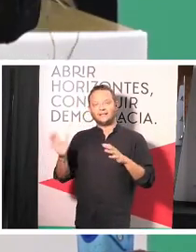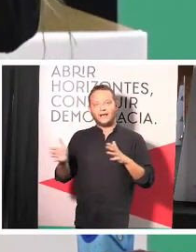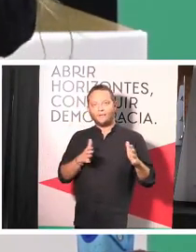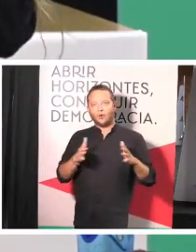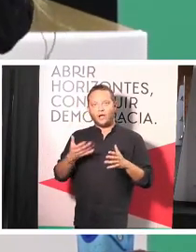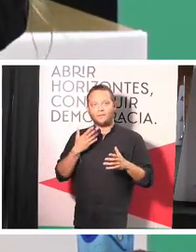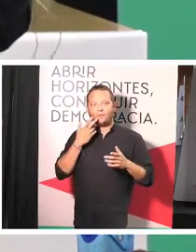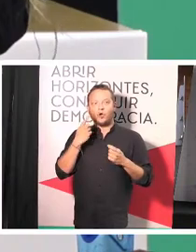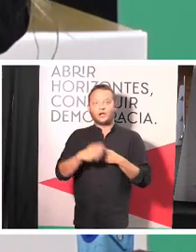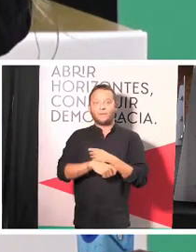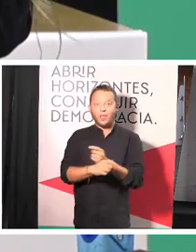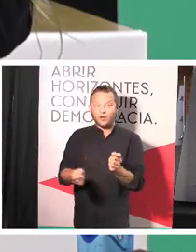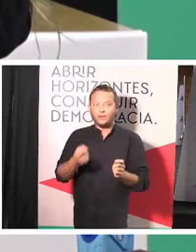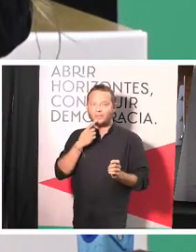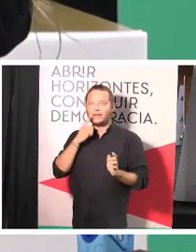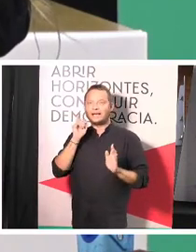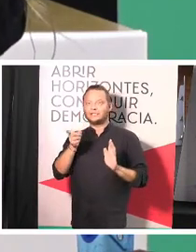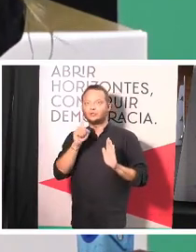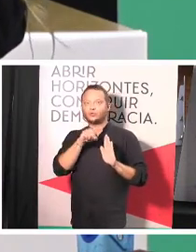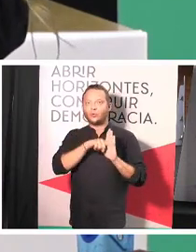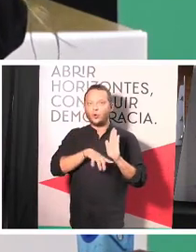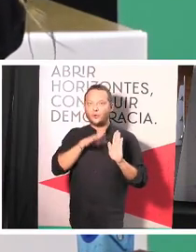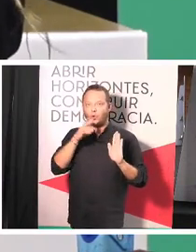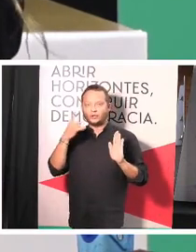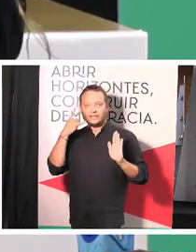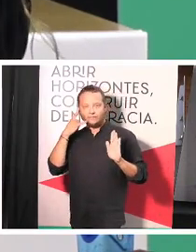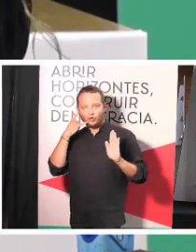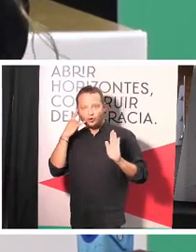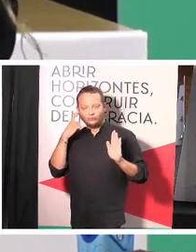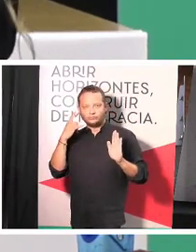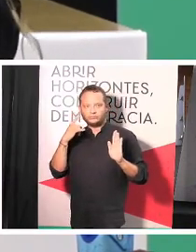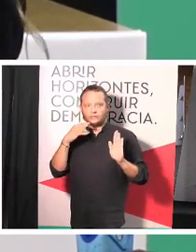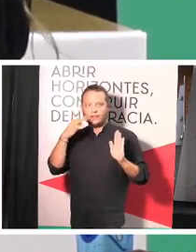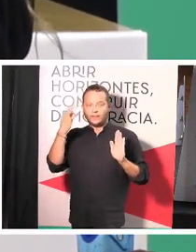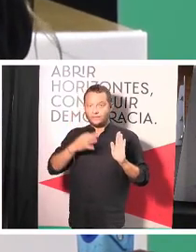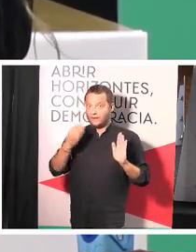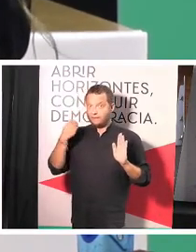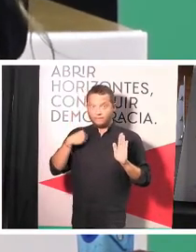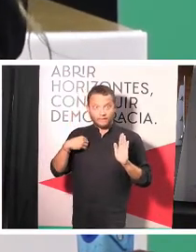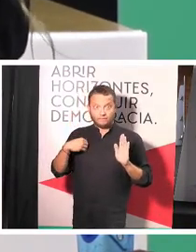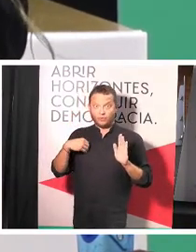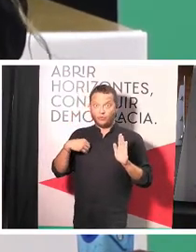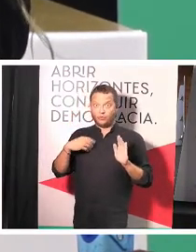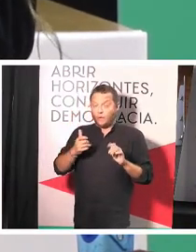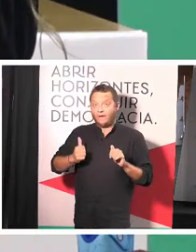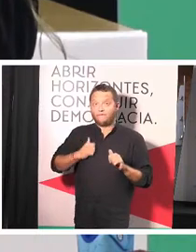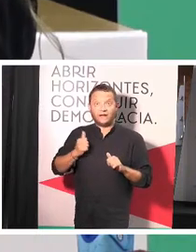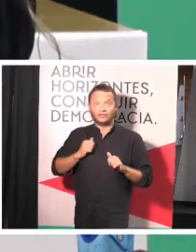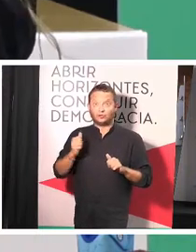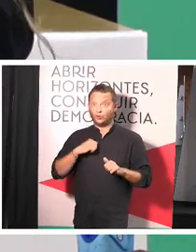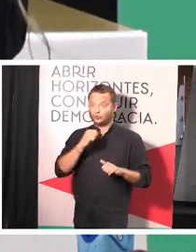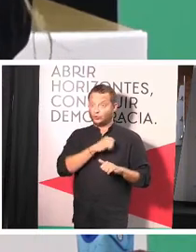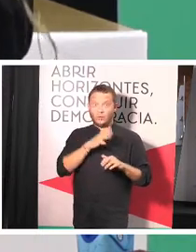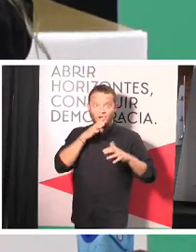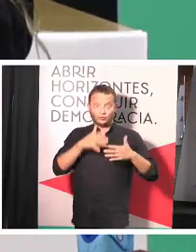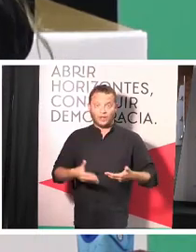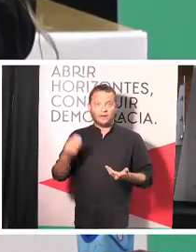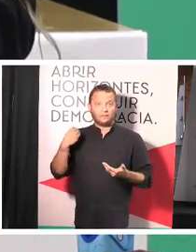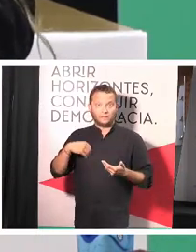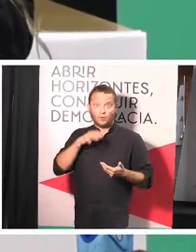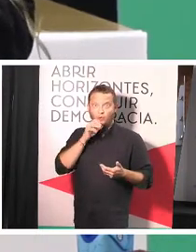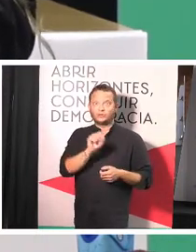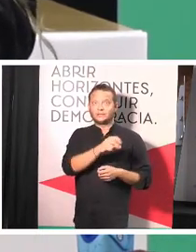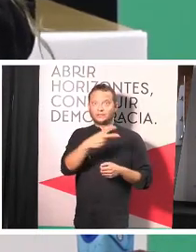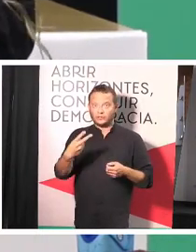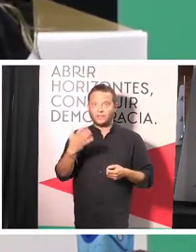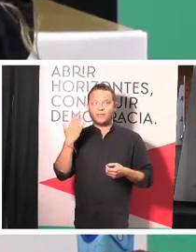los repartidores les daban instrucciones por el teléfono y tenían el mismo conflicto de falsos autónomos de hoy en día, porque ya hay una